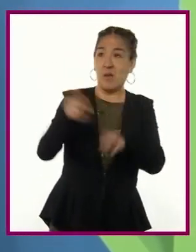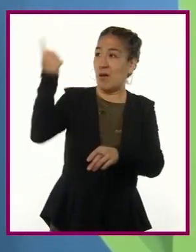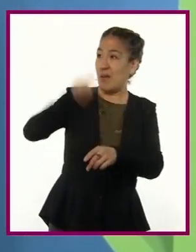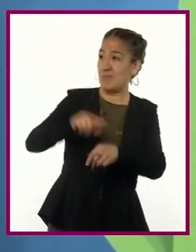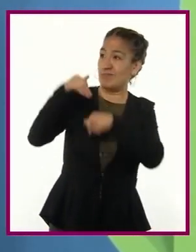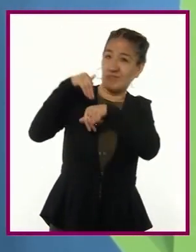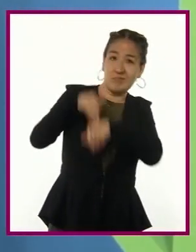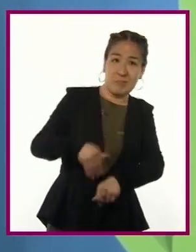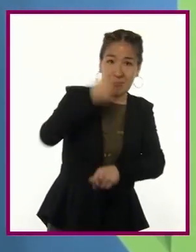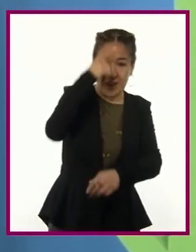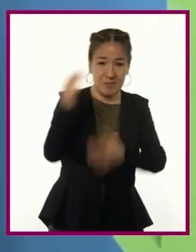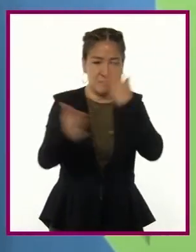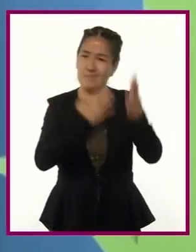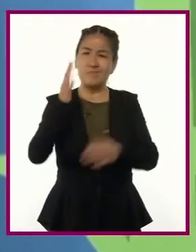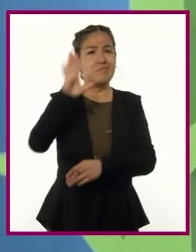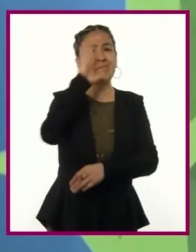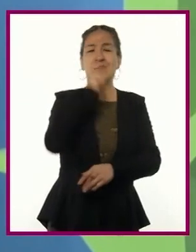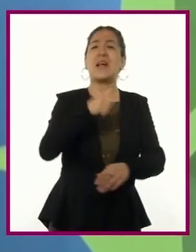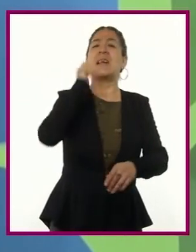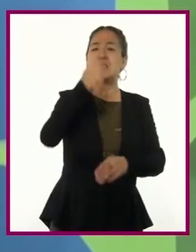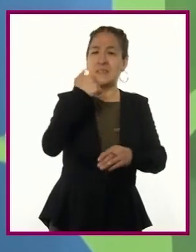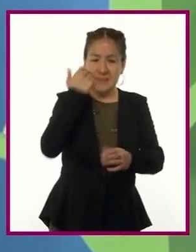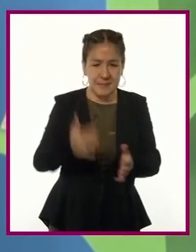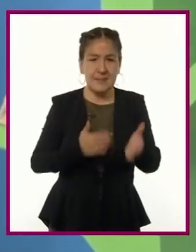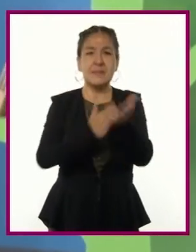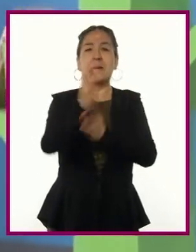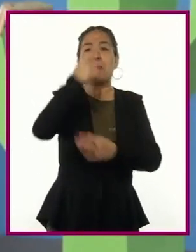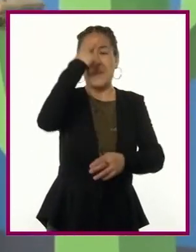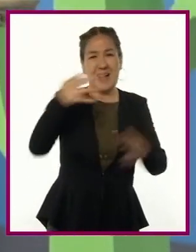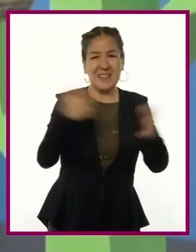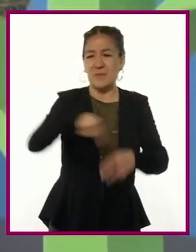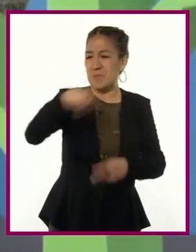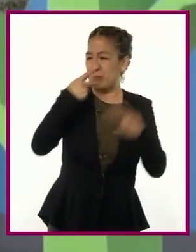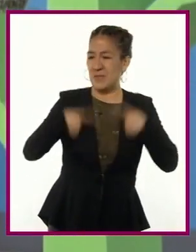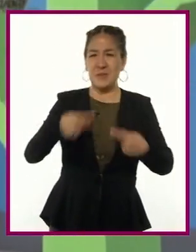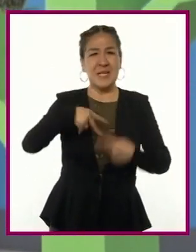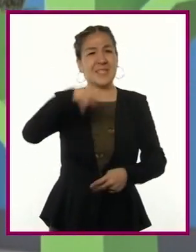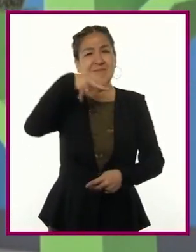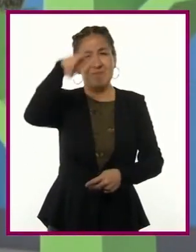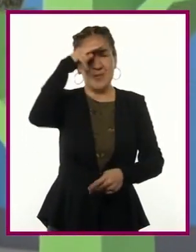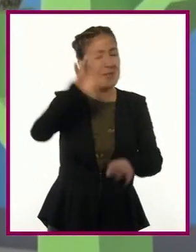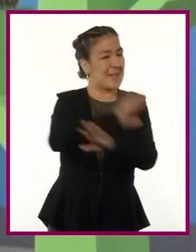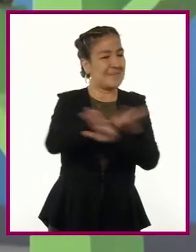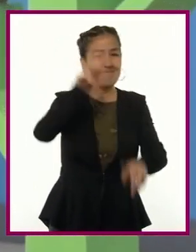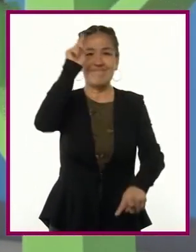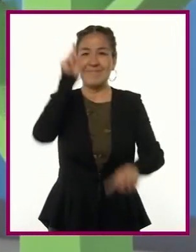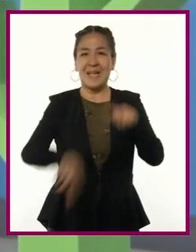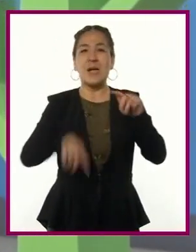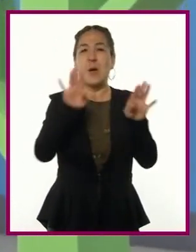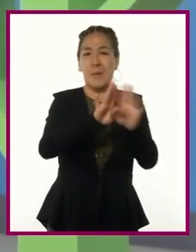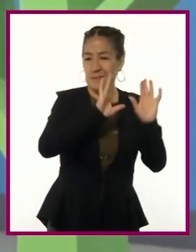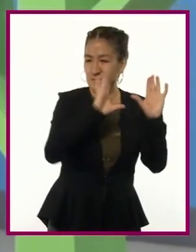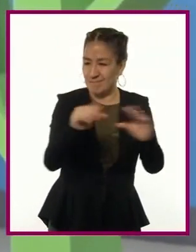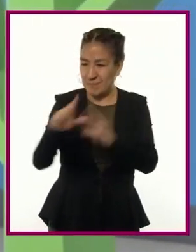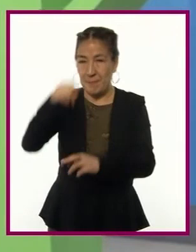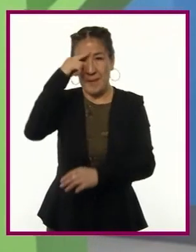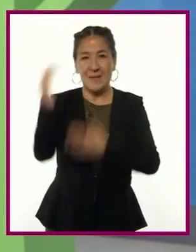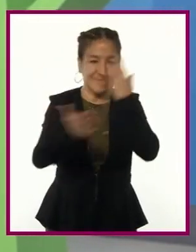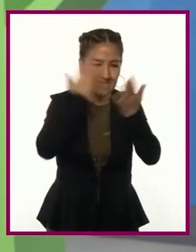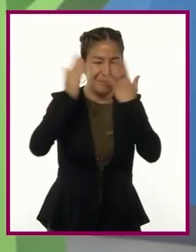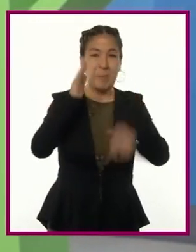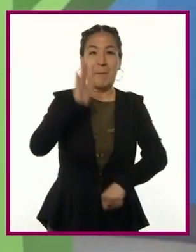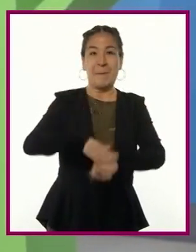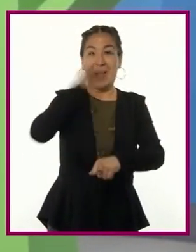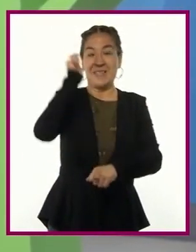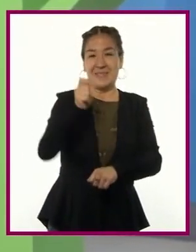intelectual y por sacar de los lóbregos túneles de la ignorancia a la población. Para ello, se valieron de todos los recursos disponibles